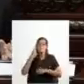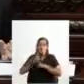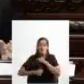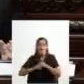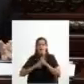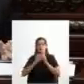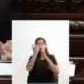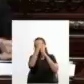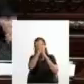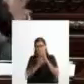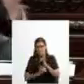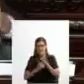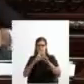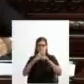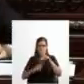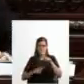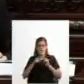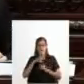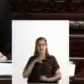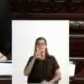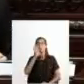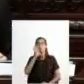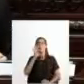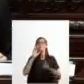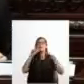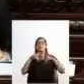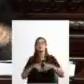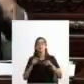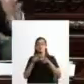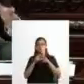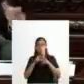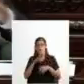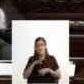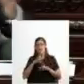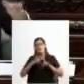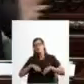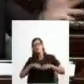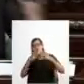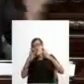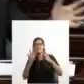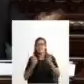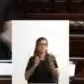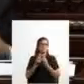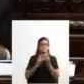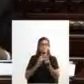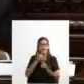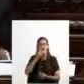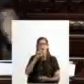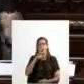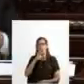Bajémoslo a la mitad. Ahí tienen 50 millones de dólares. Y terminen con la fiesta del ingreso de funcionarios en Alur.